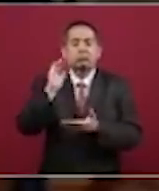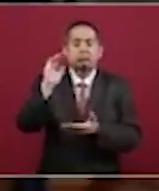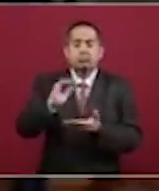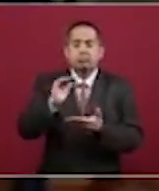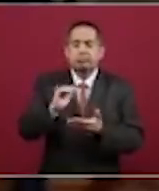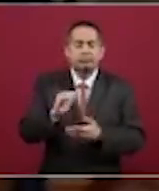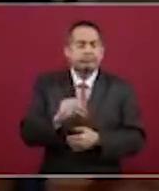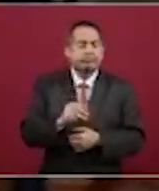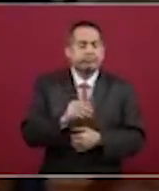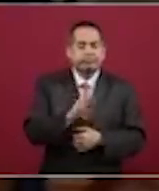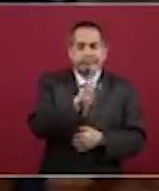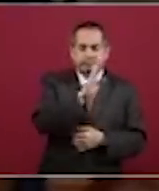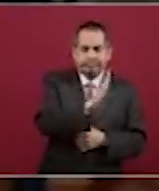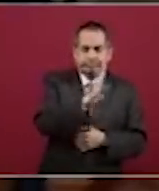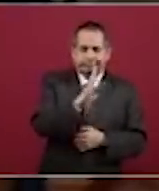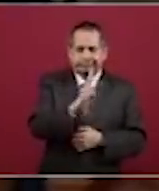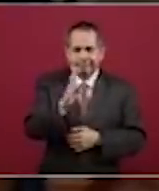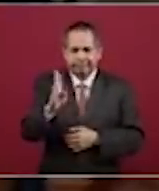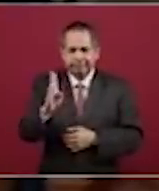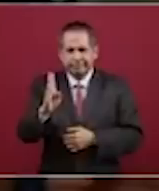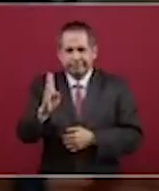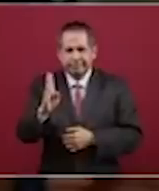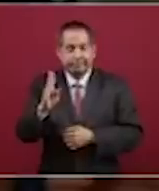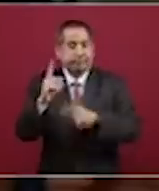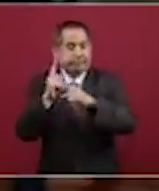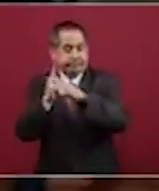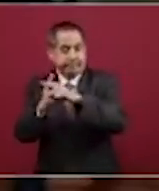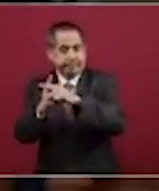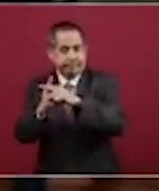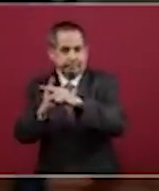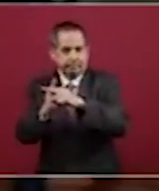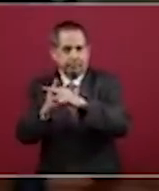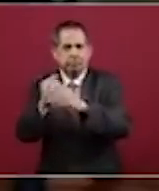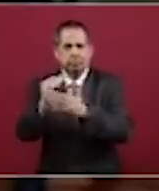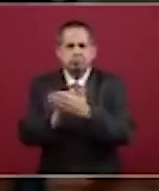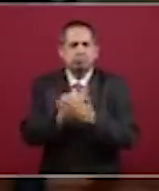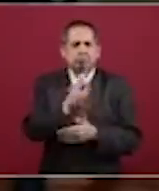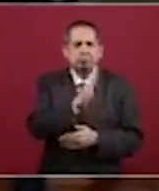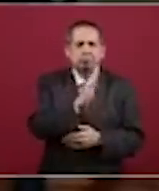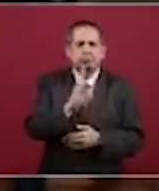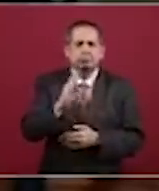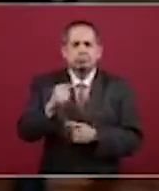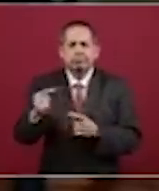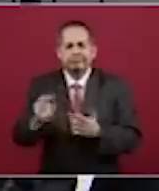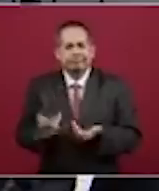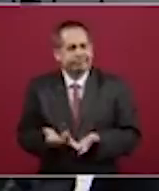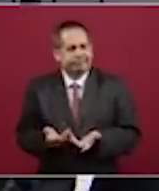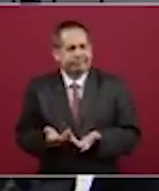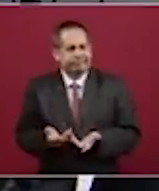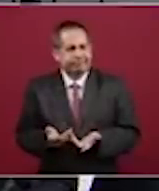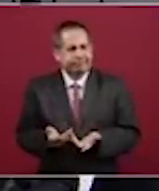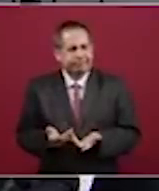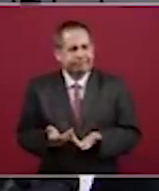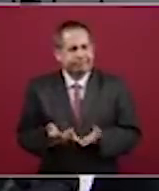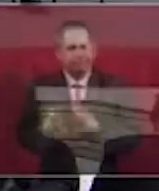2 puntos de triple B más a triple B menos, cuando el proyecto es